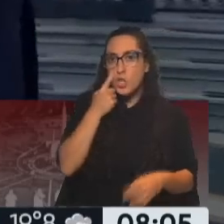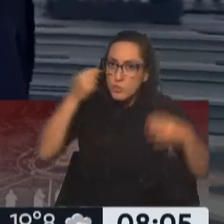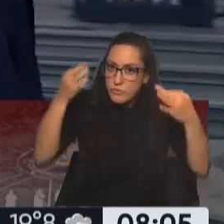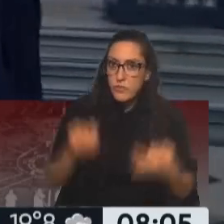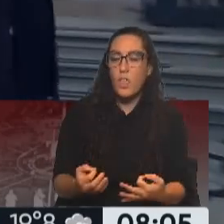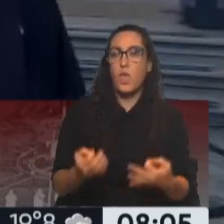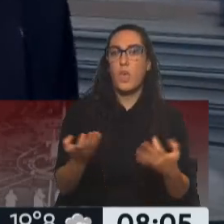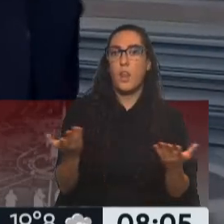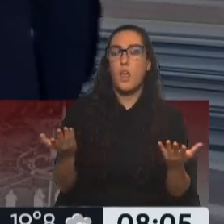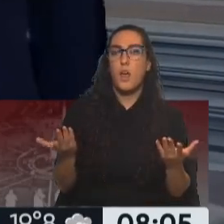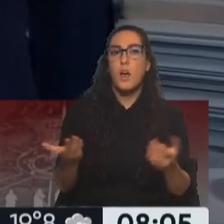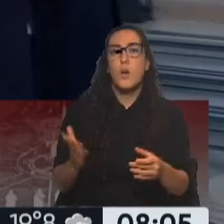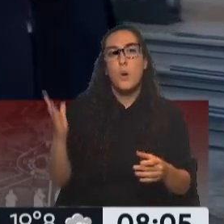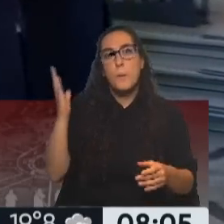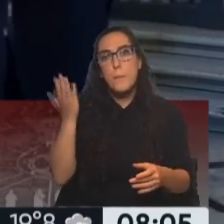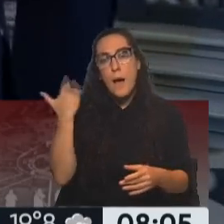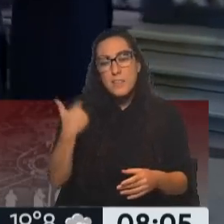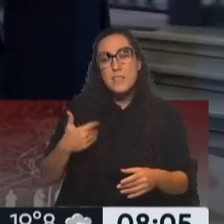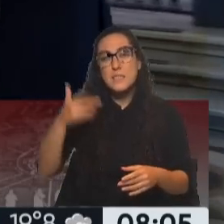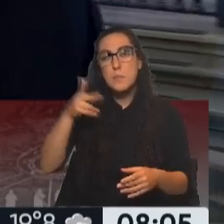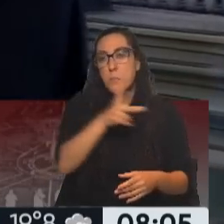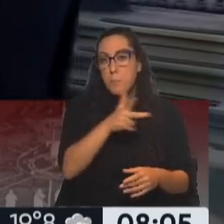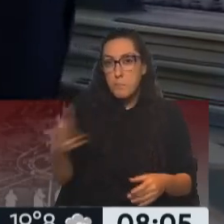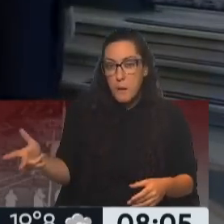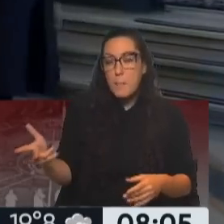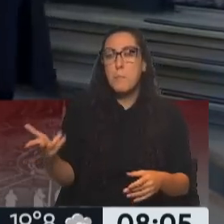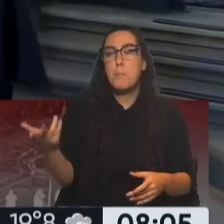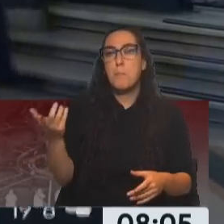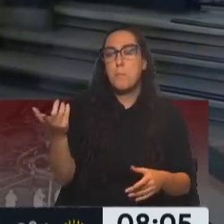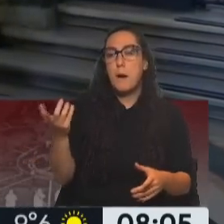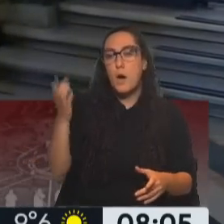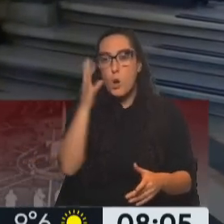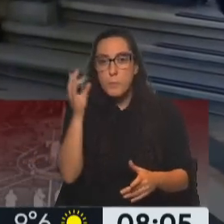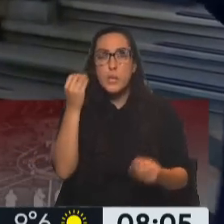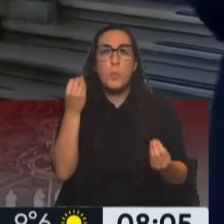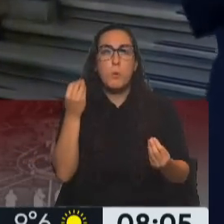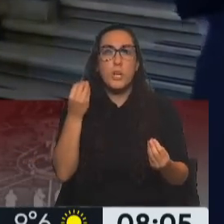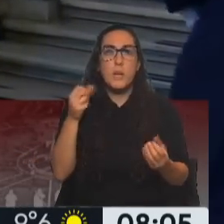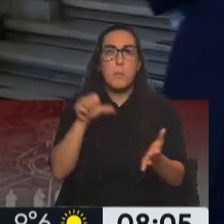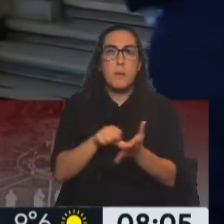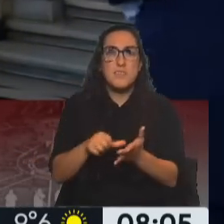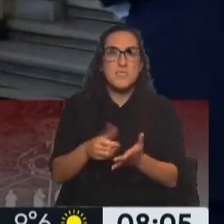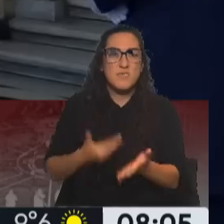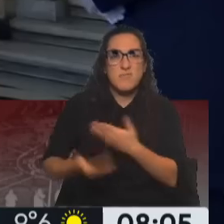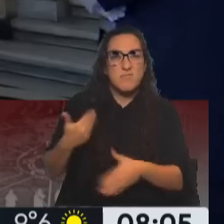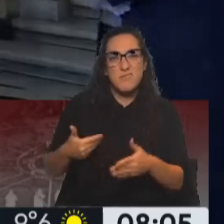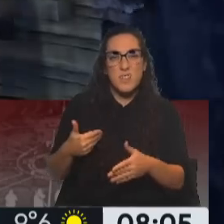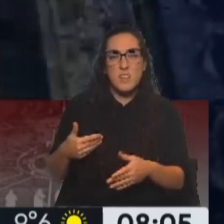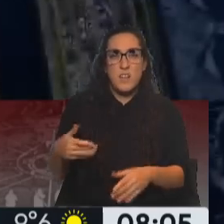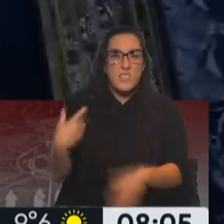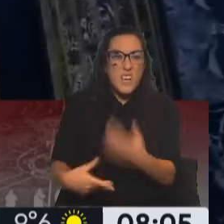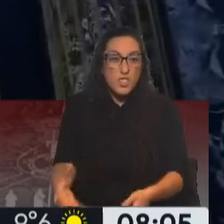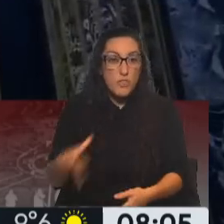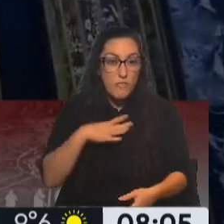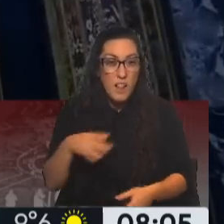justamente varias de las posturas que había tenido el Papa eran por pertenecer justamente a un país en desarrollo, como él lo decía, del fin del mundo,